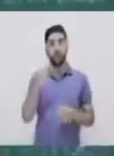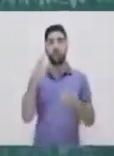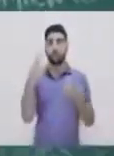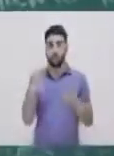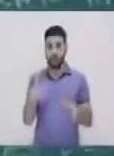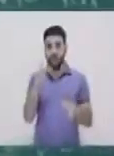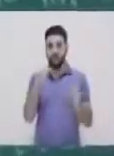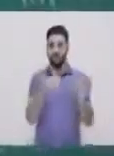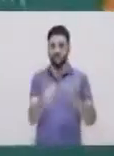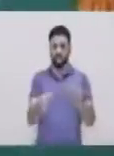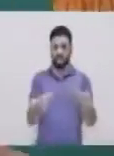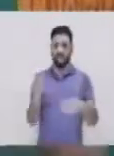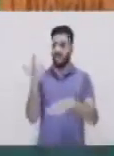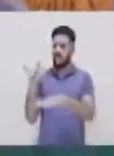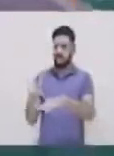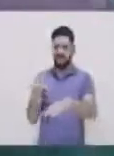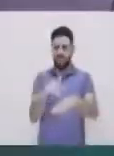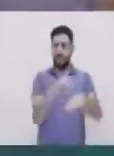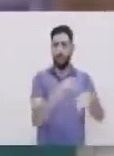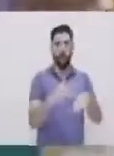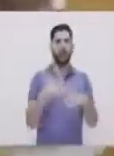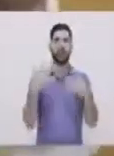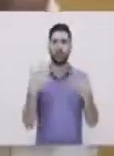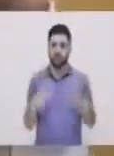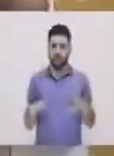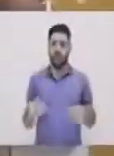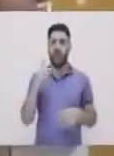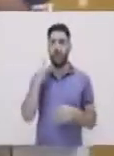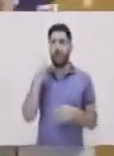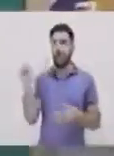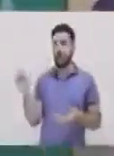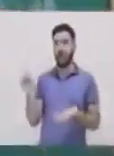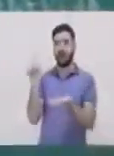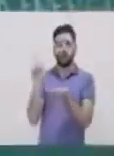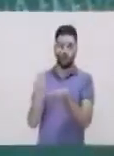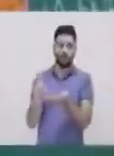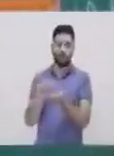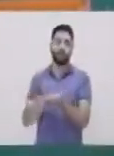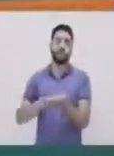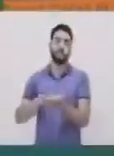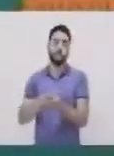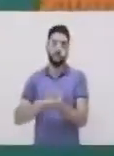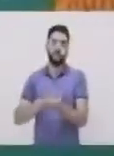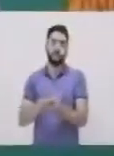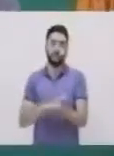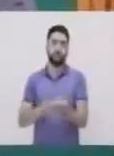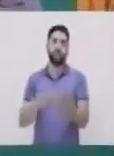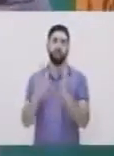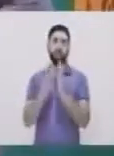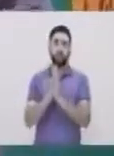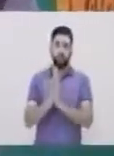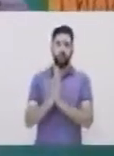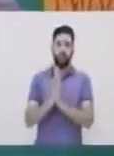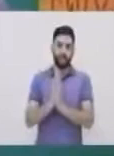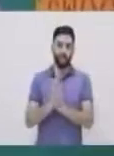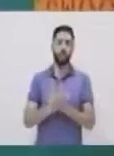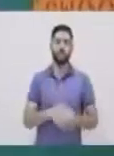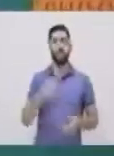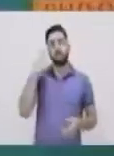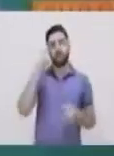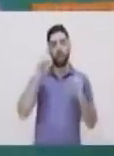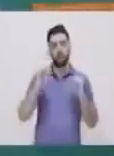Recuerda también, después de tocar dinero o de realizar algunas actividades fuera de tu casa, colocarte